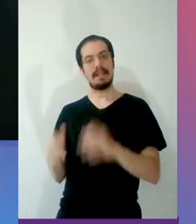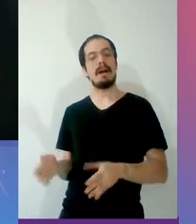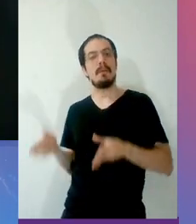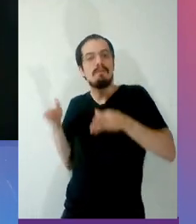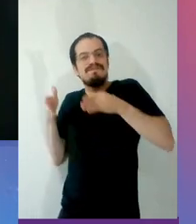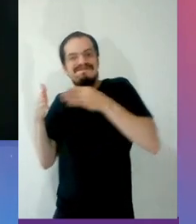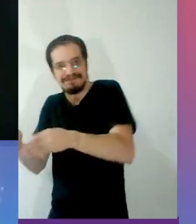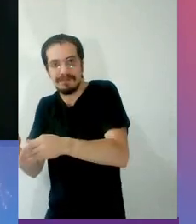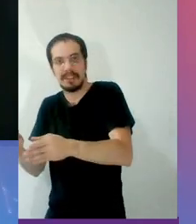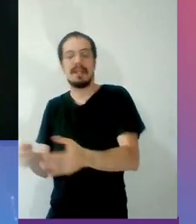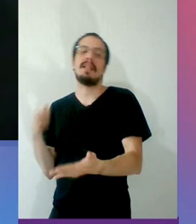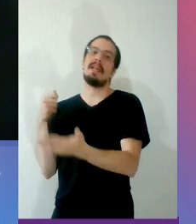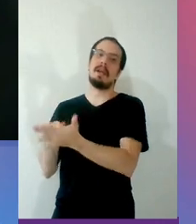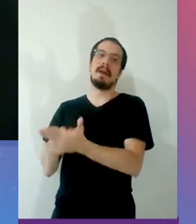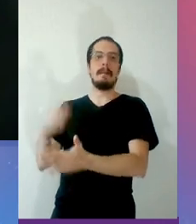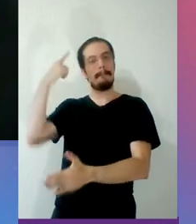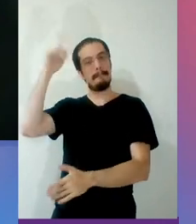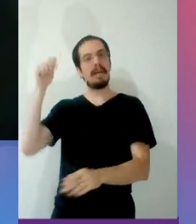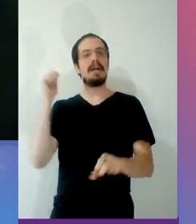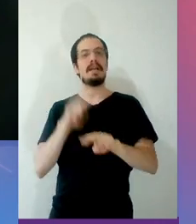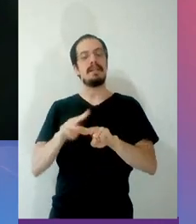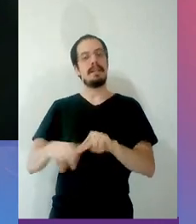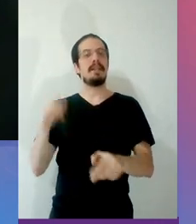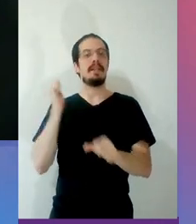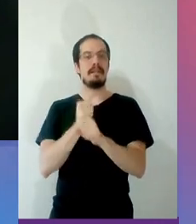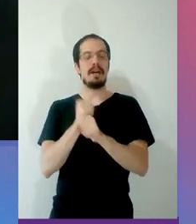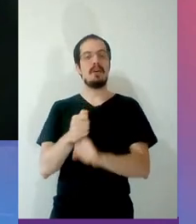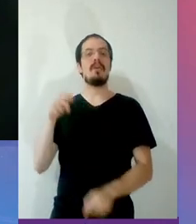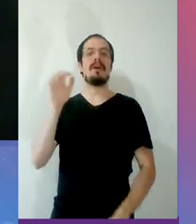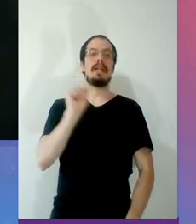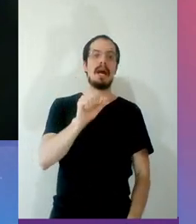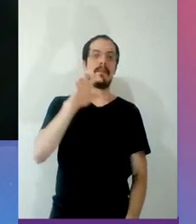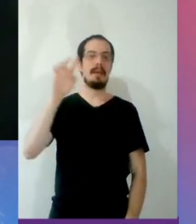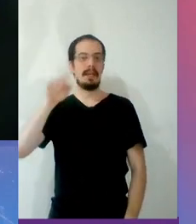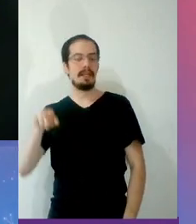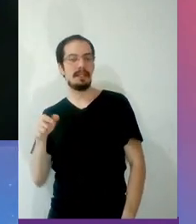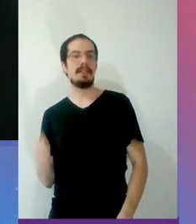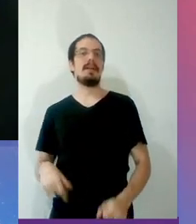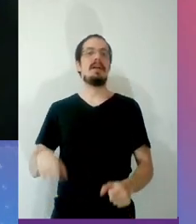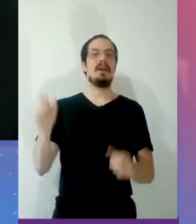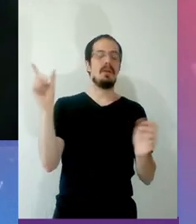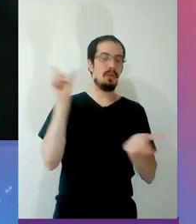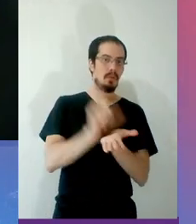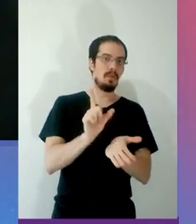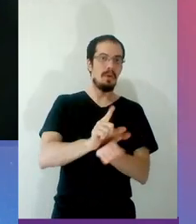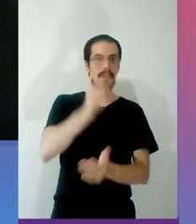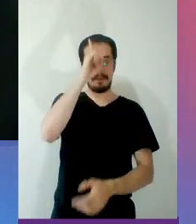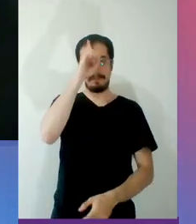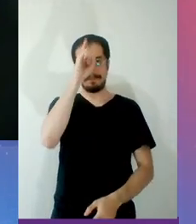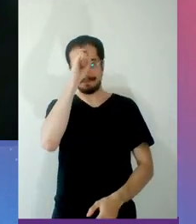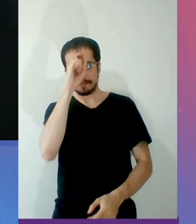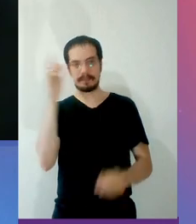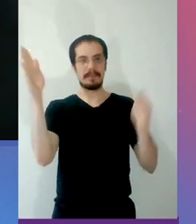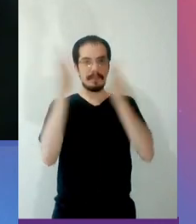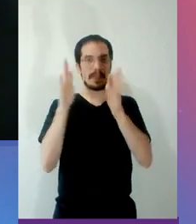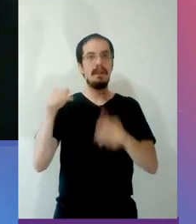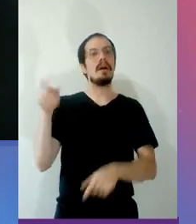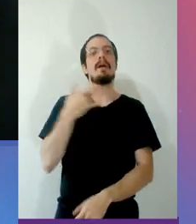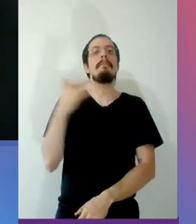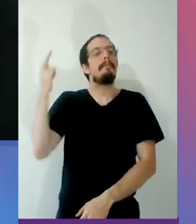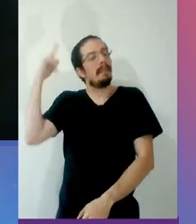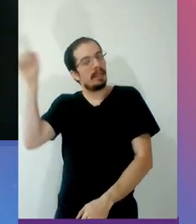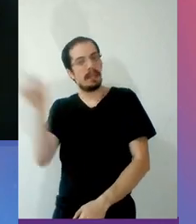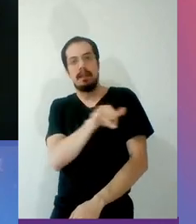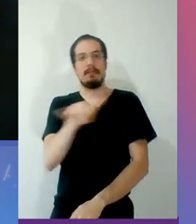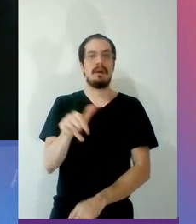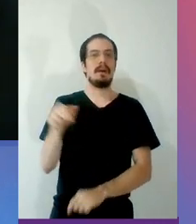hacer trabajo en el consultorio, pero sobre todo para hacer trabajo comunitario, desarrollar promotores de desarrollo infantil,